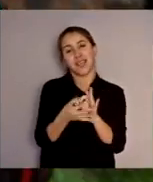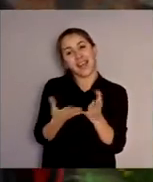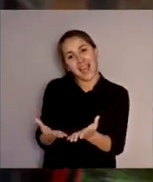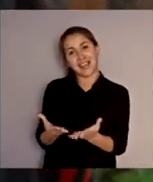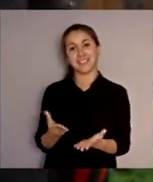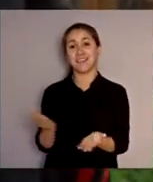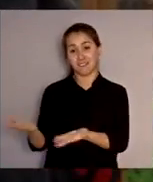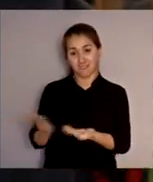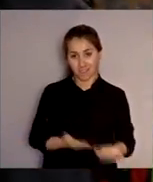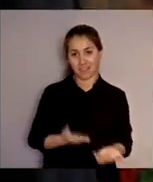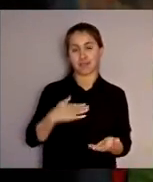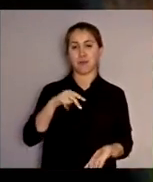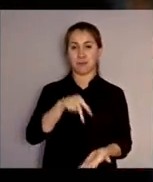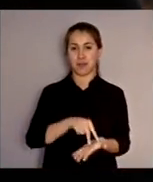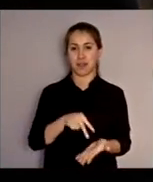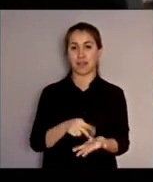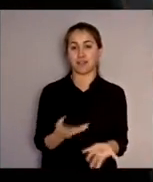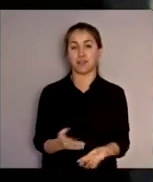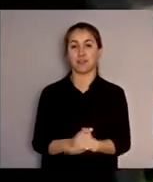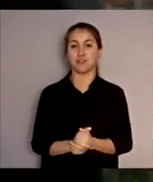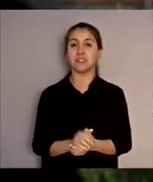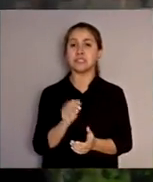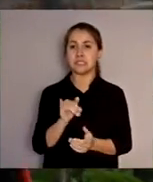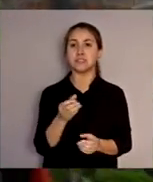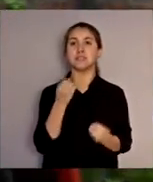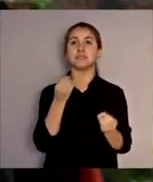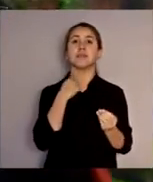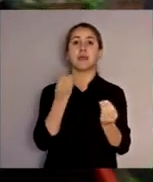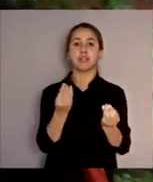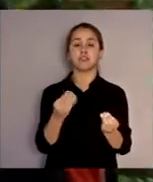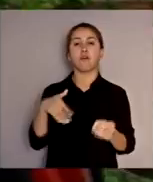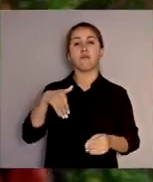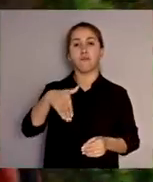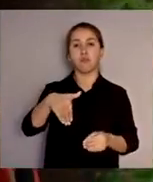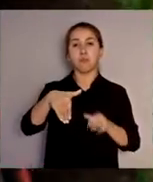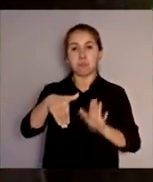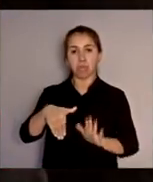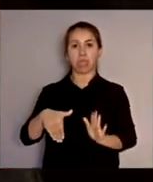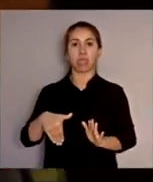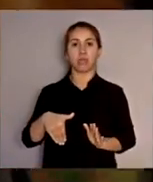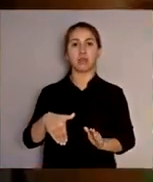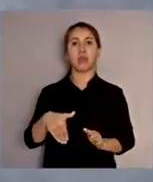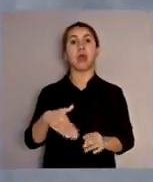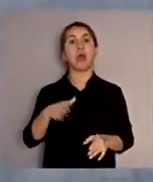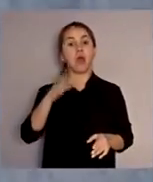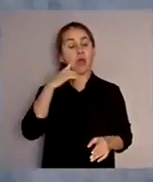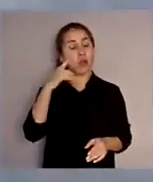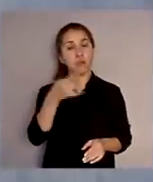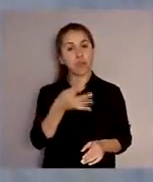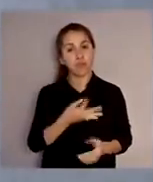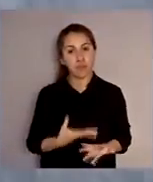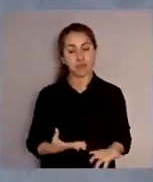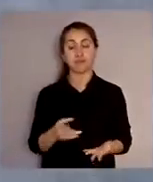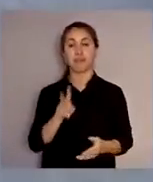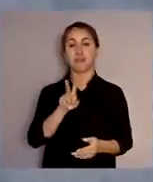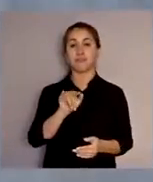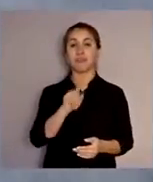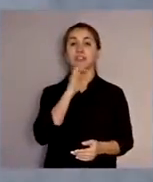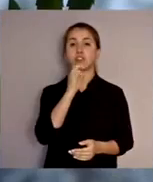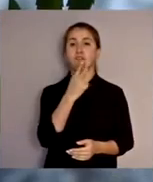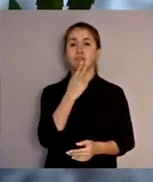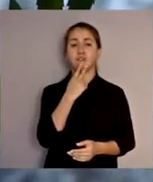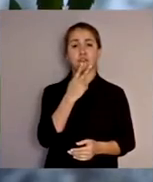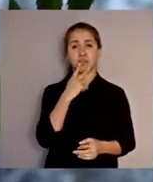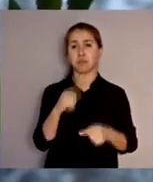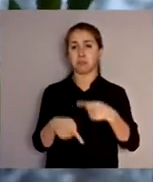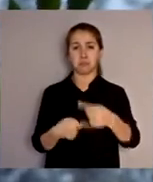muchas gracias! Pase adelante, aquí lo estamos esperando. Sí, porque no sabe todo lo que me pasó, quedamos en paz. ¡No me diga! Víctor es un hombre que vive la